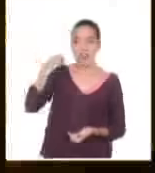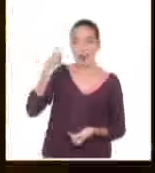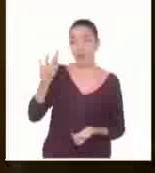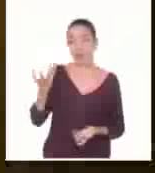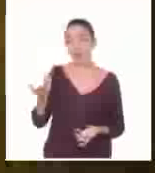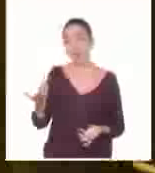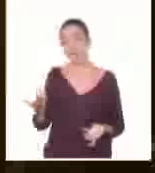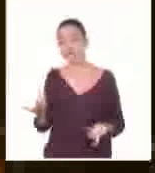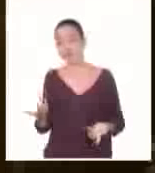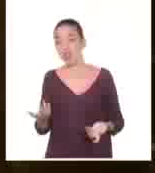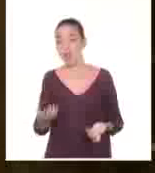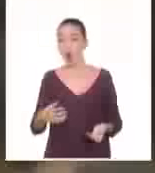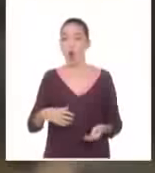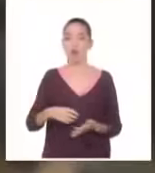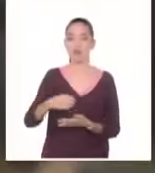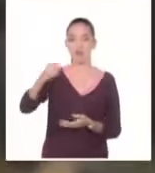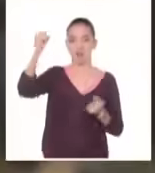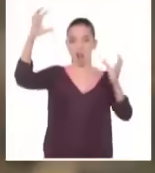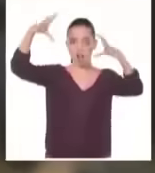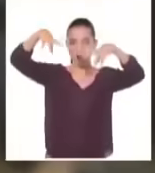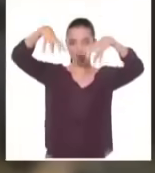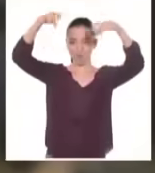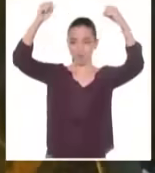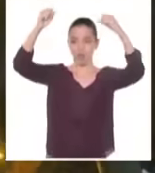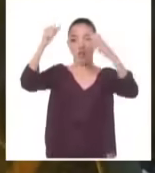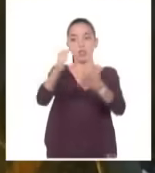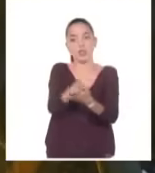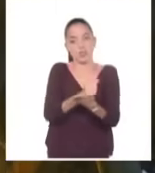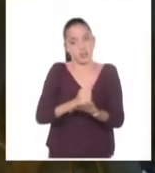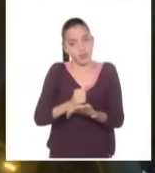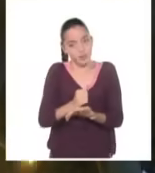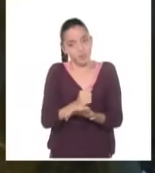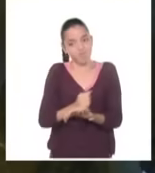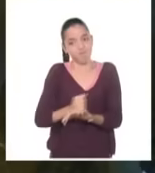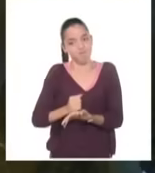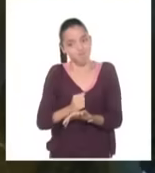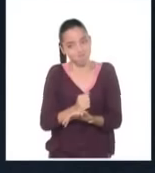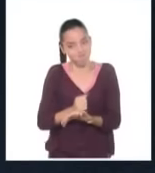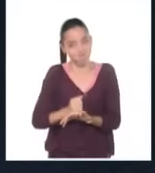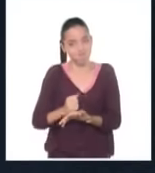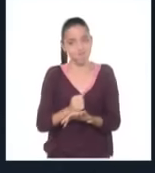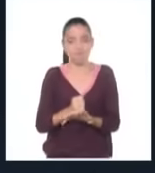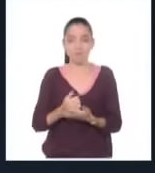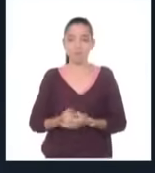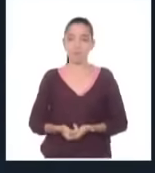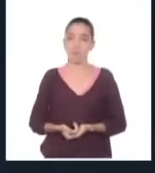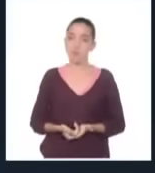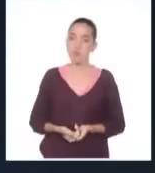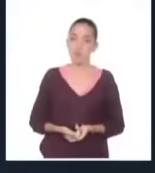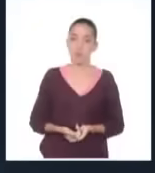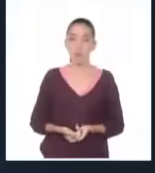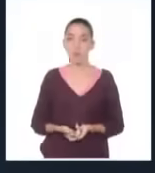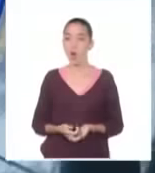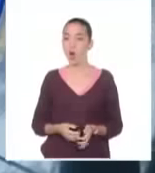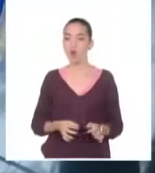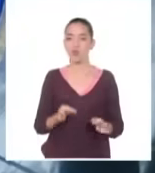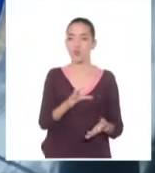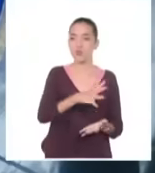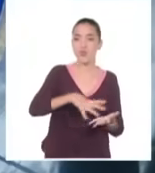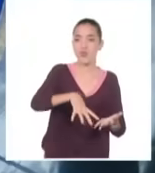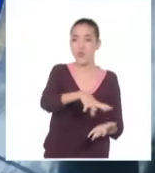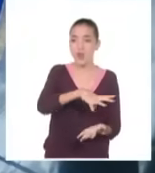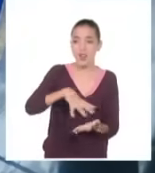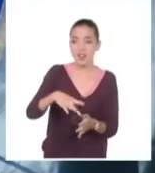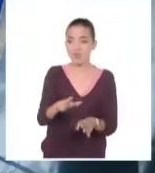molestos apagones que llegan incluso en algunos territorios, en algunas regiones, llegan a 17, 18, 18.